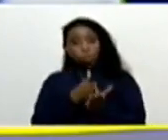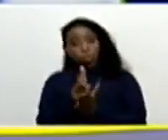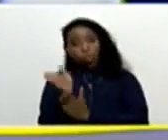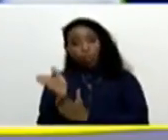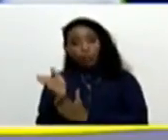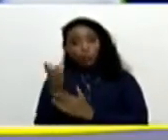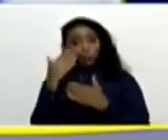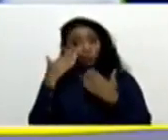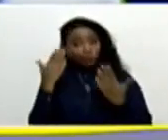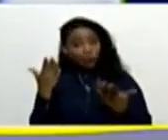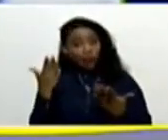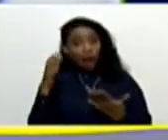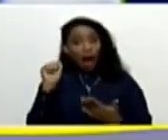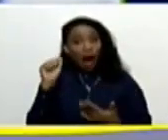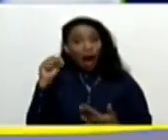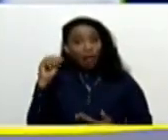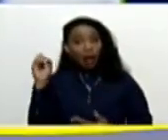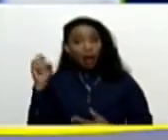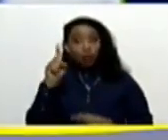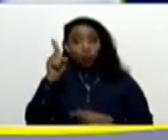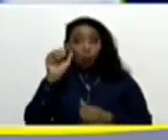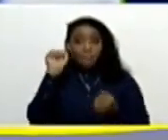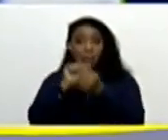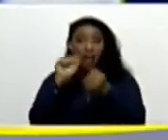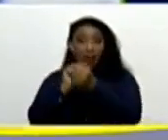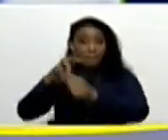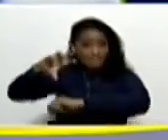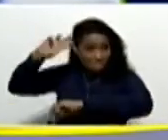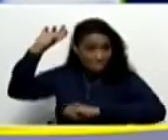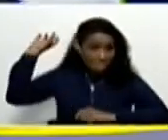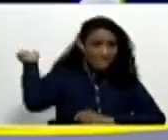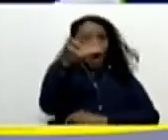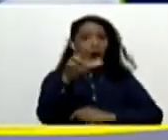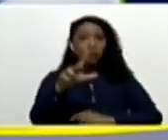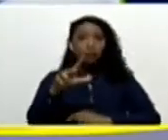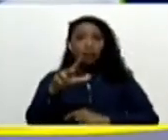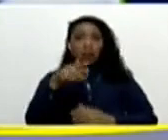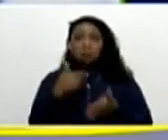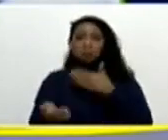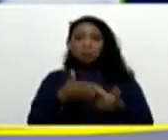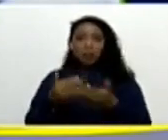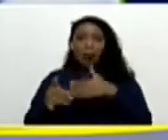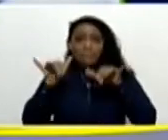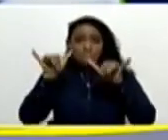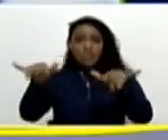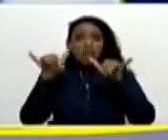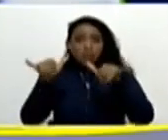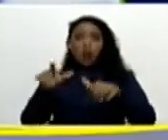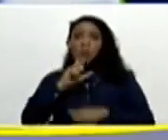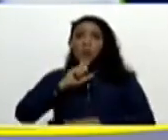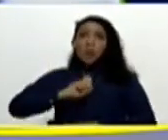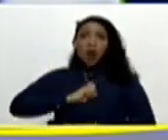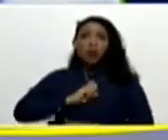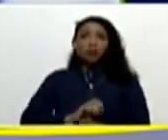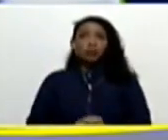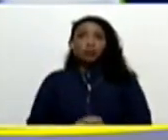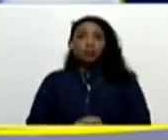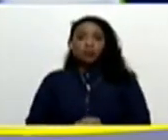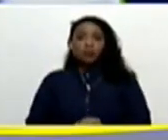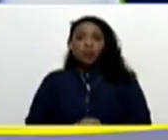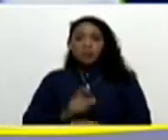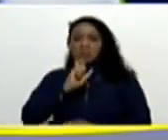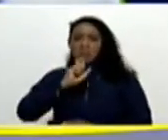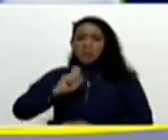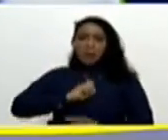Andrés, lanza la piedra, lánzala, el enemigo es el mismo, el enemigo es el